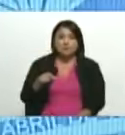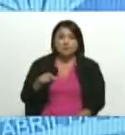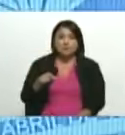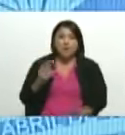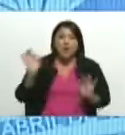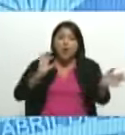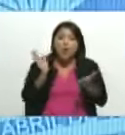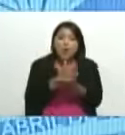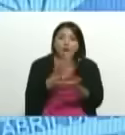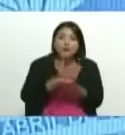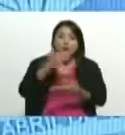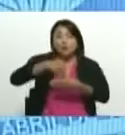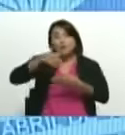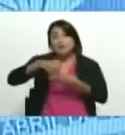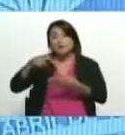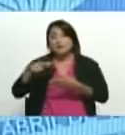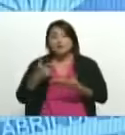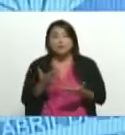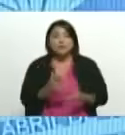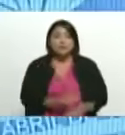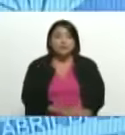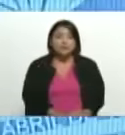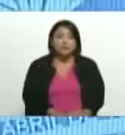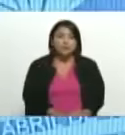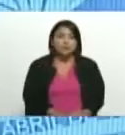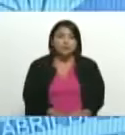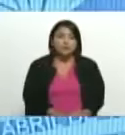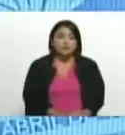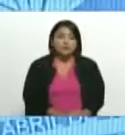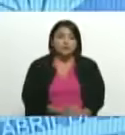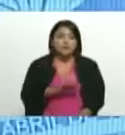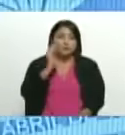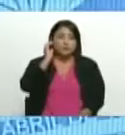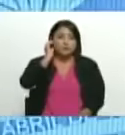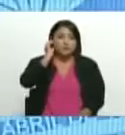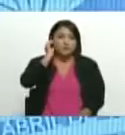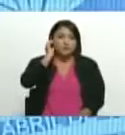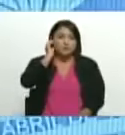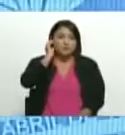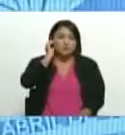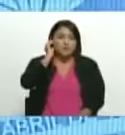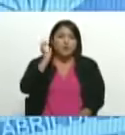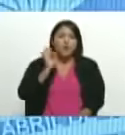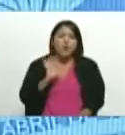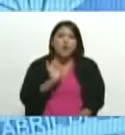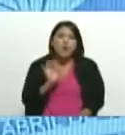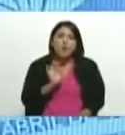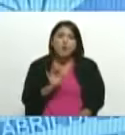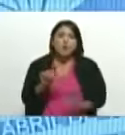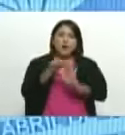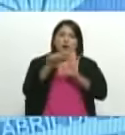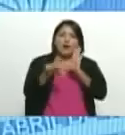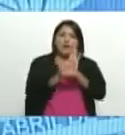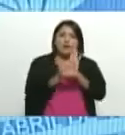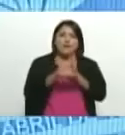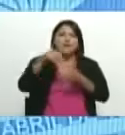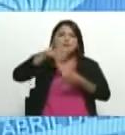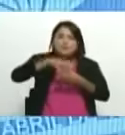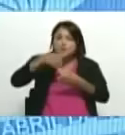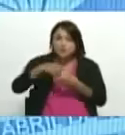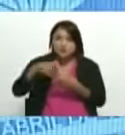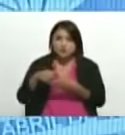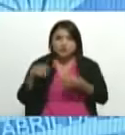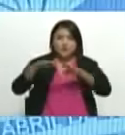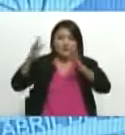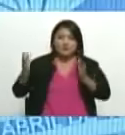de votación. No quiero creer que no están a buen resguardo las actas de votación de cada mesa. No lo quiero creer.